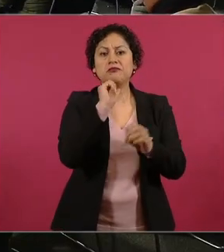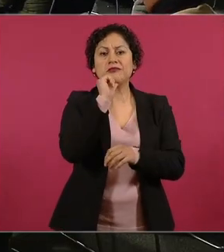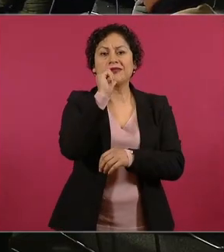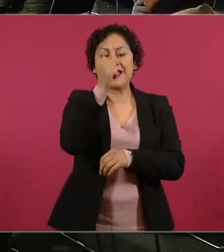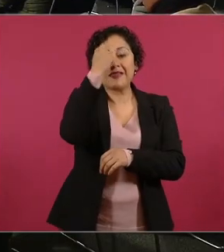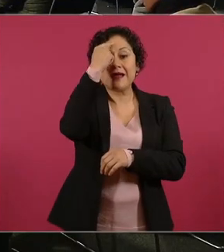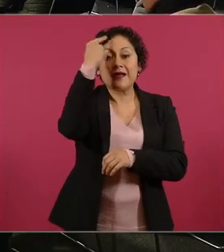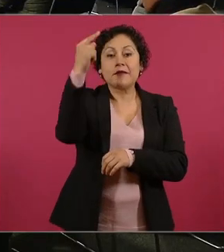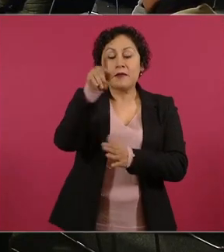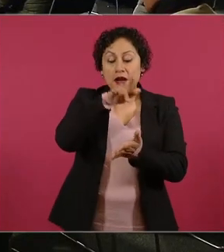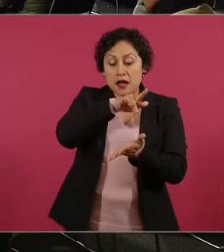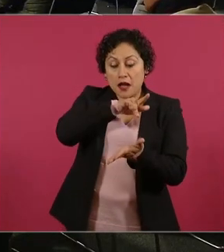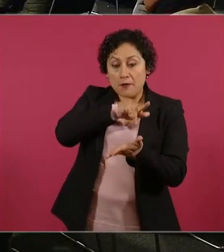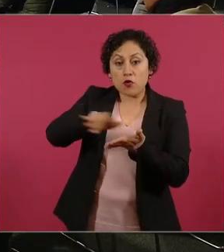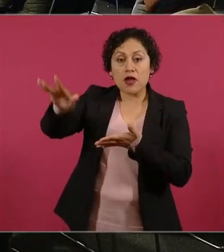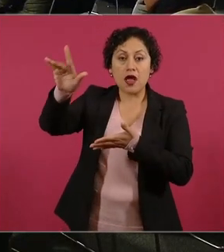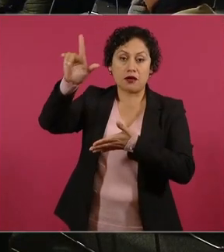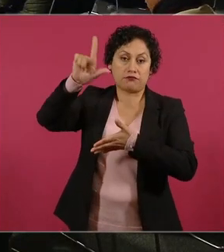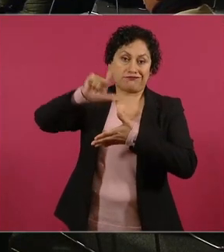¿Y cómo